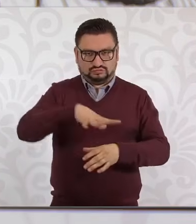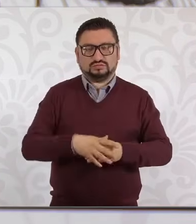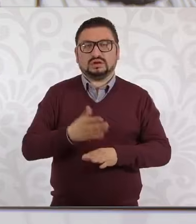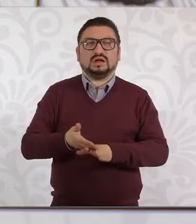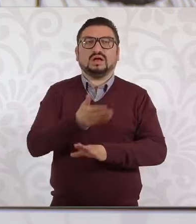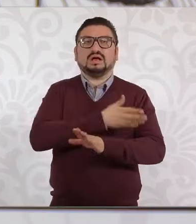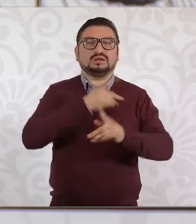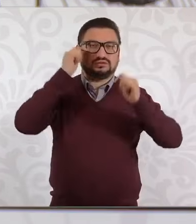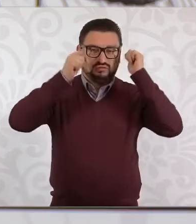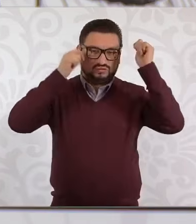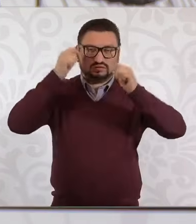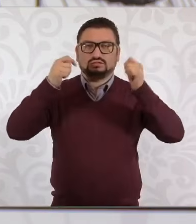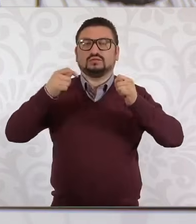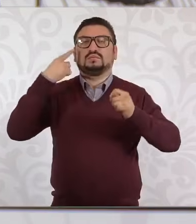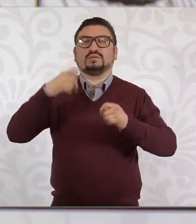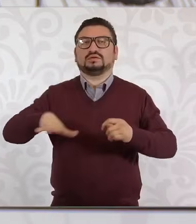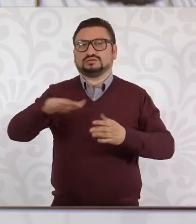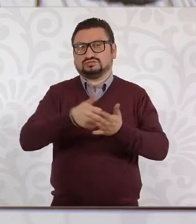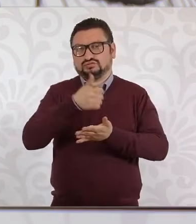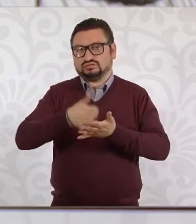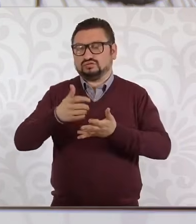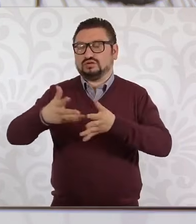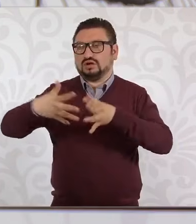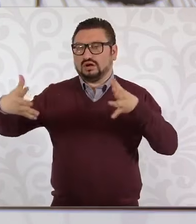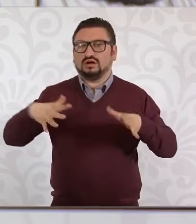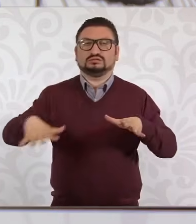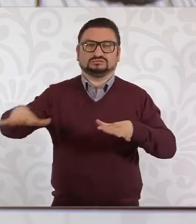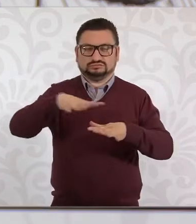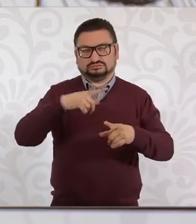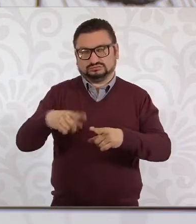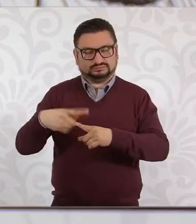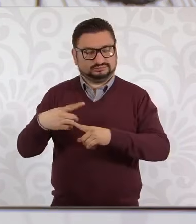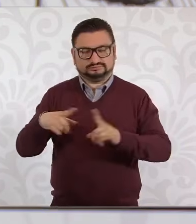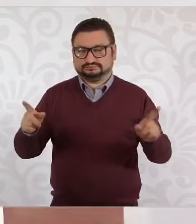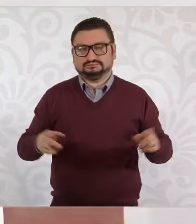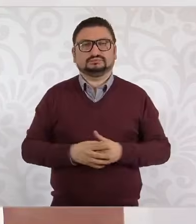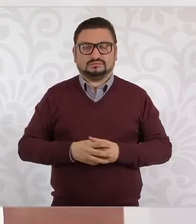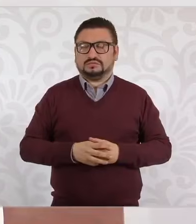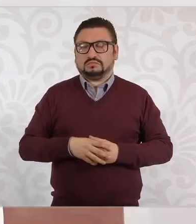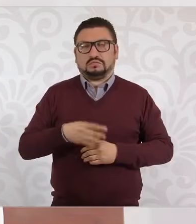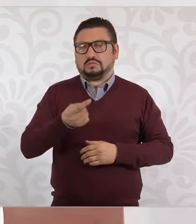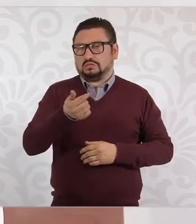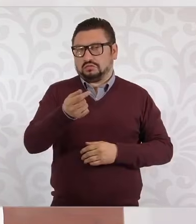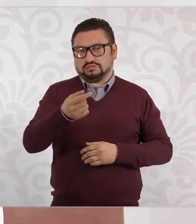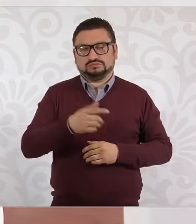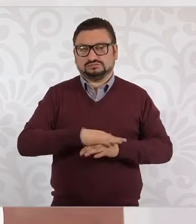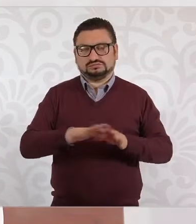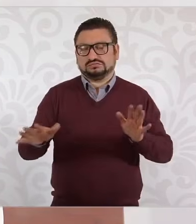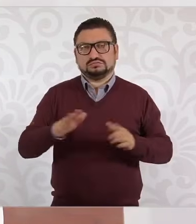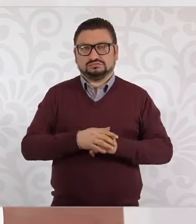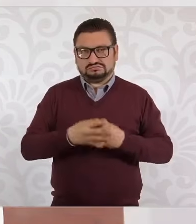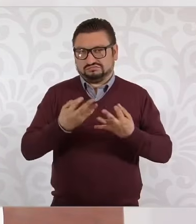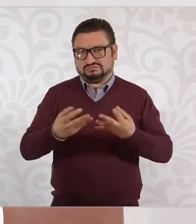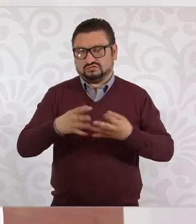que solo iba para la urbanización de los grandes desarrollos. Pero ya queda muy poco de tierra